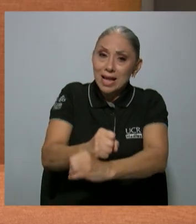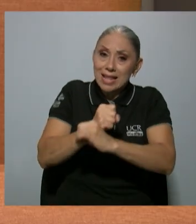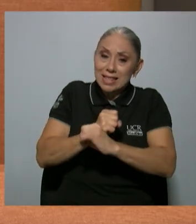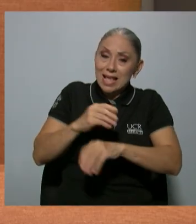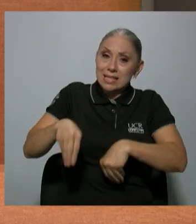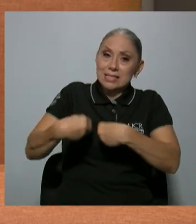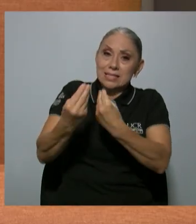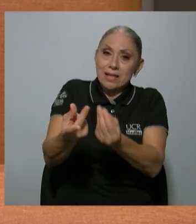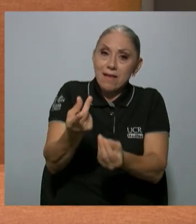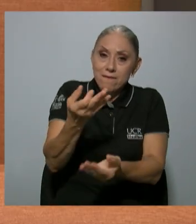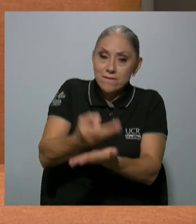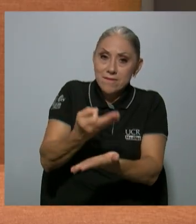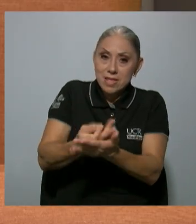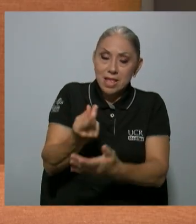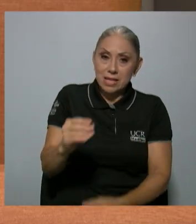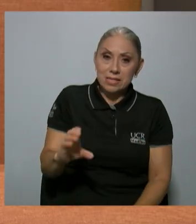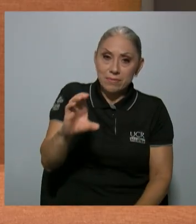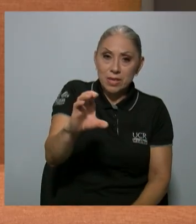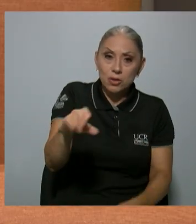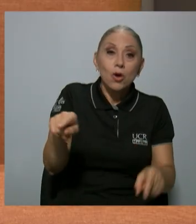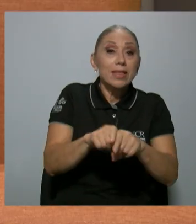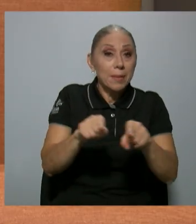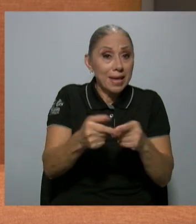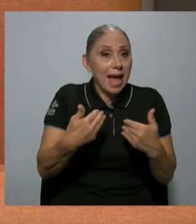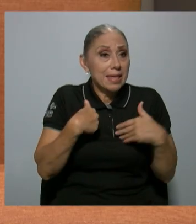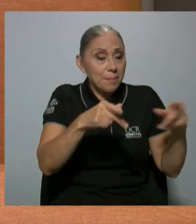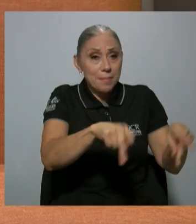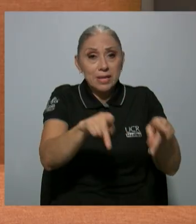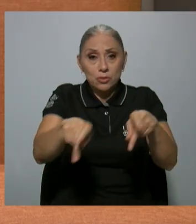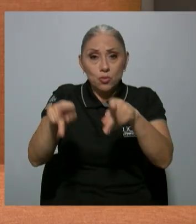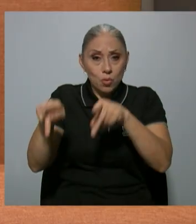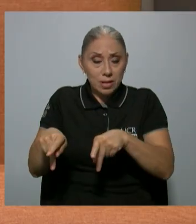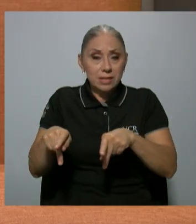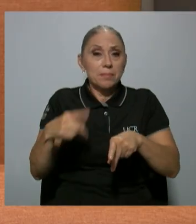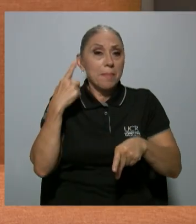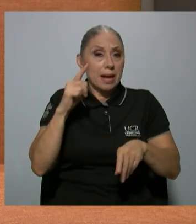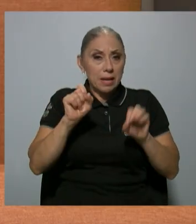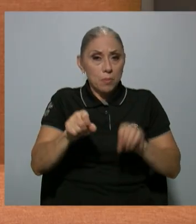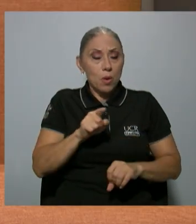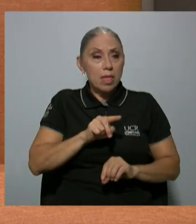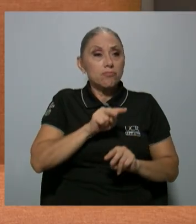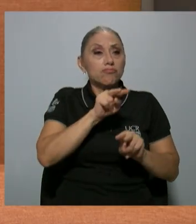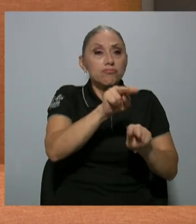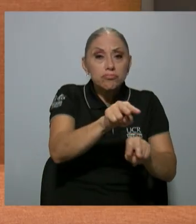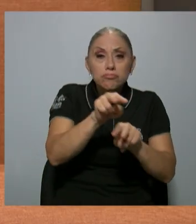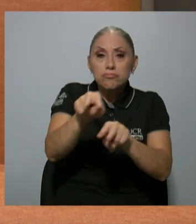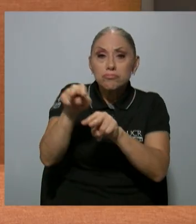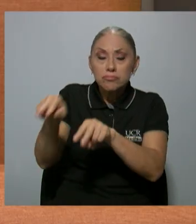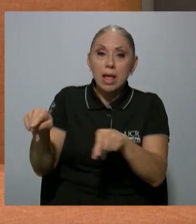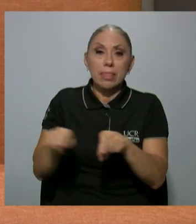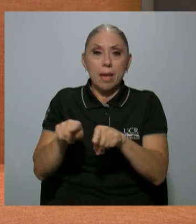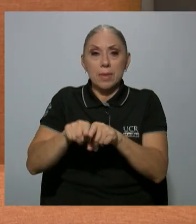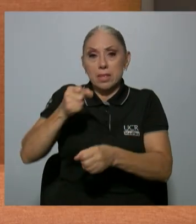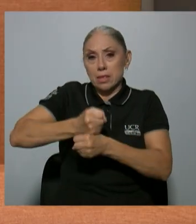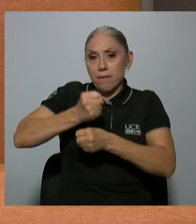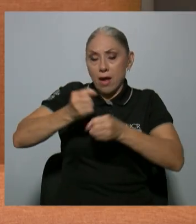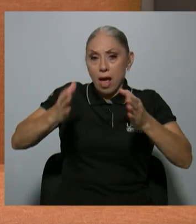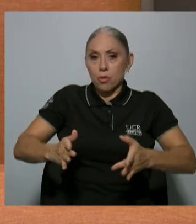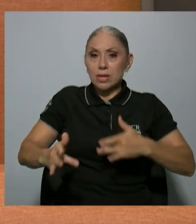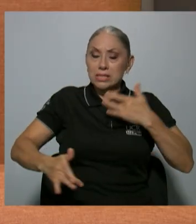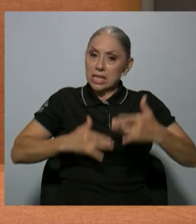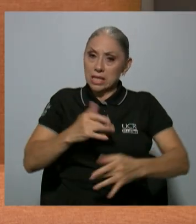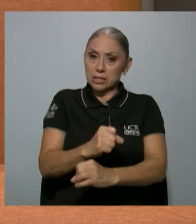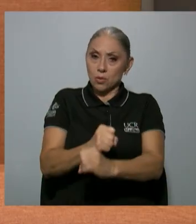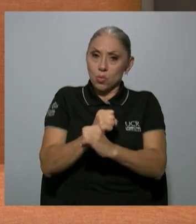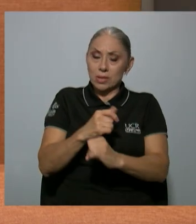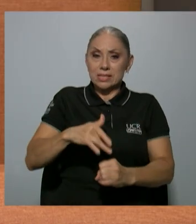las capacidades, es decir, las personas necesarias para que puedan acudir a esos centros y que las personas trabajadoras se sientan seguras también y con confianza en que el